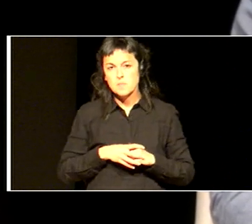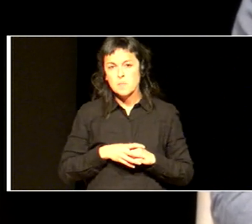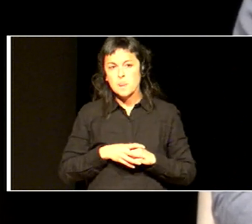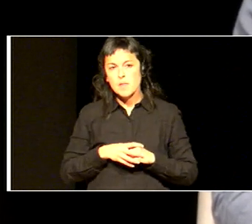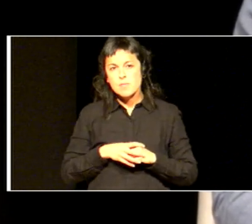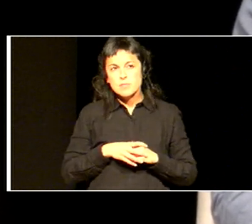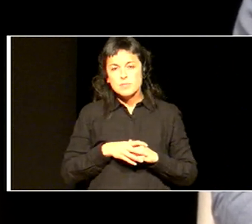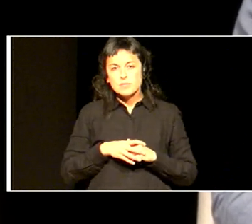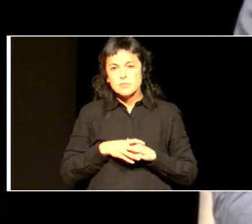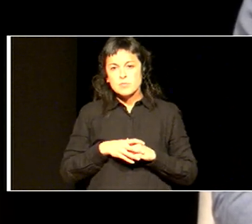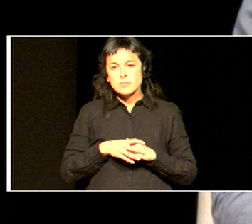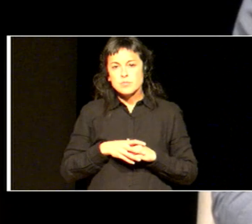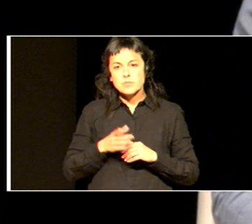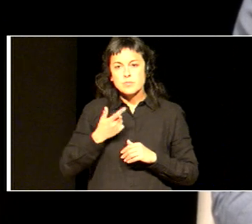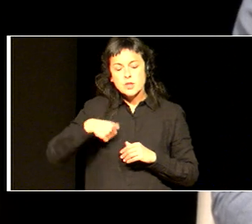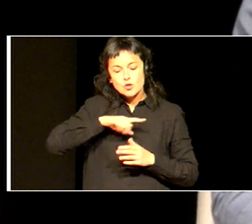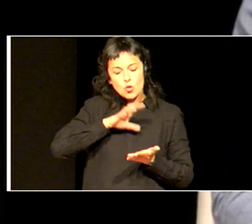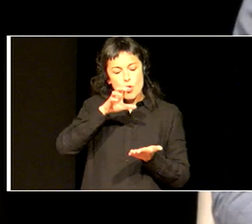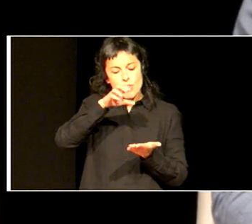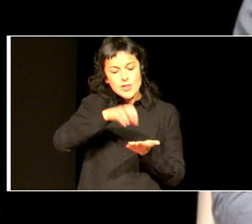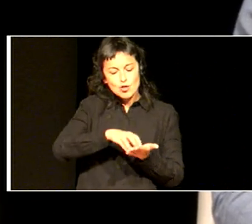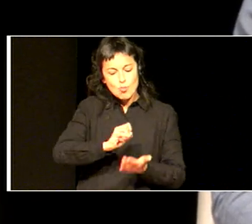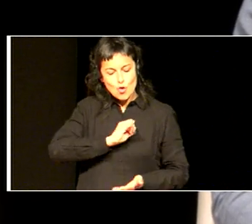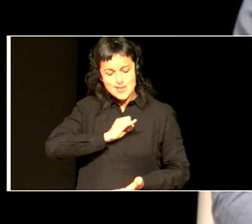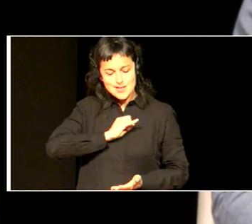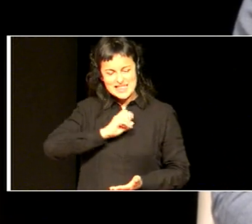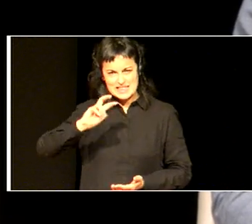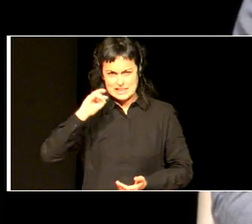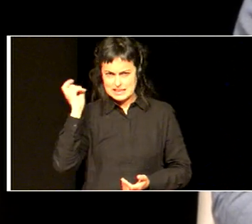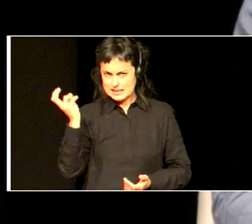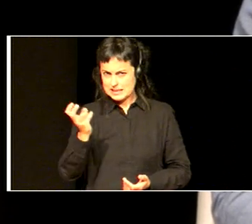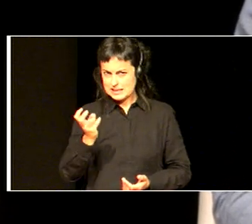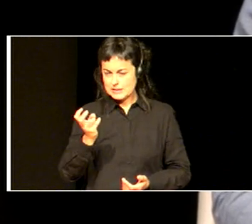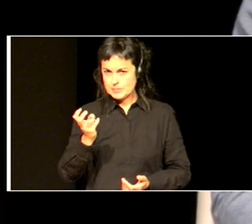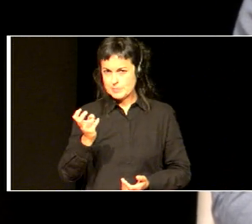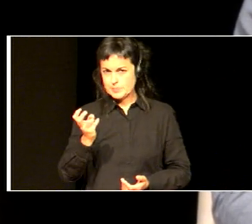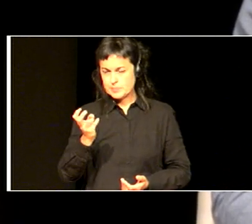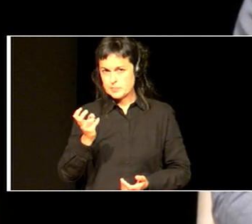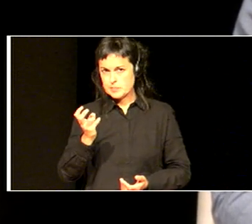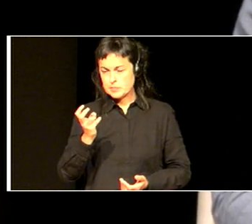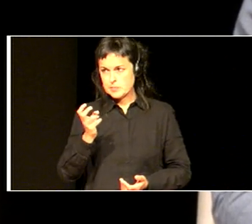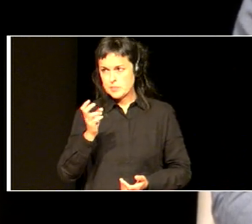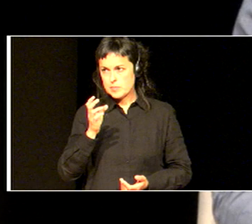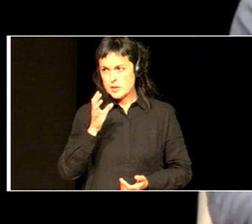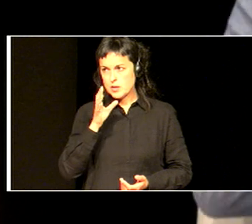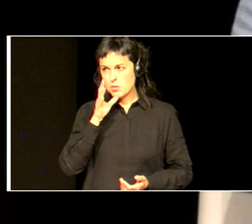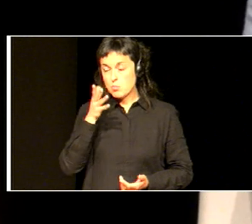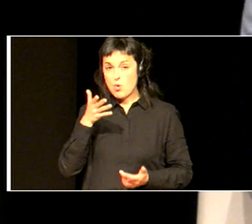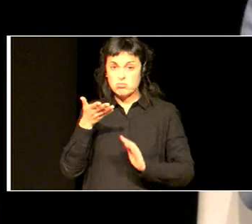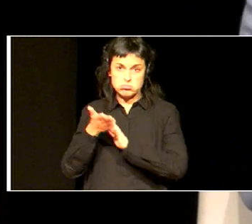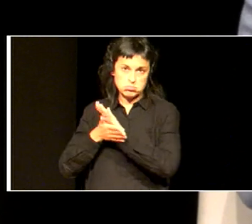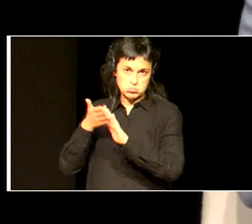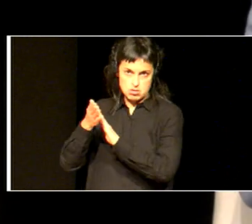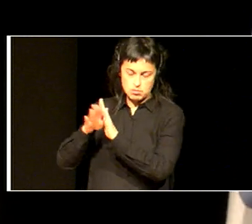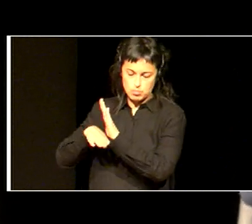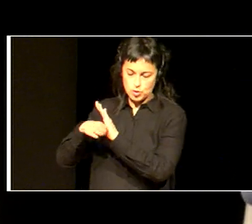Somos un centro con diferentes señas de identidad. Un poco por ir al hilo de acabar hablando de Osatuz,